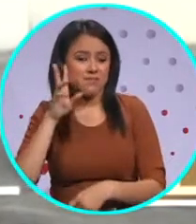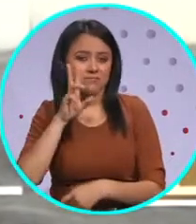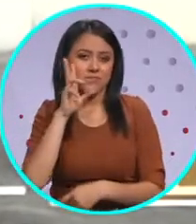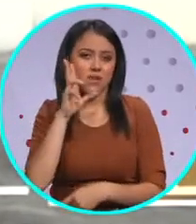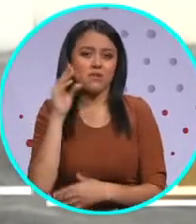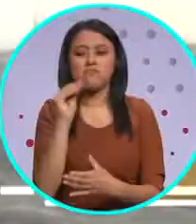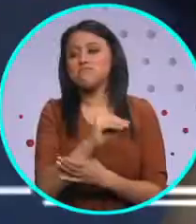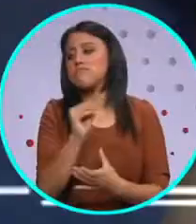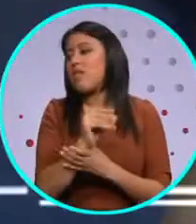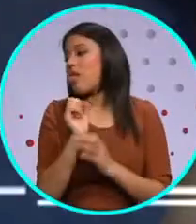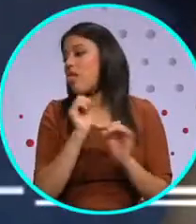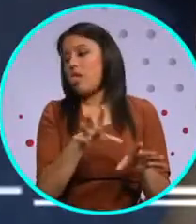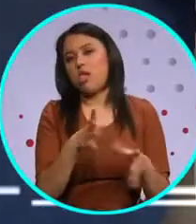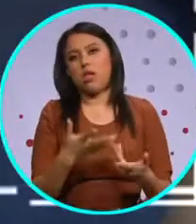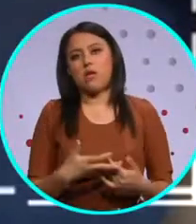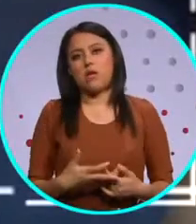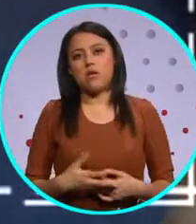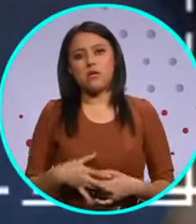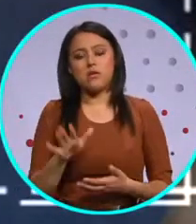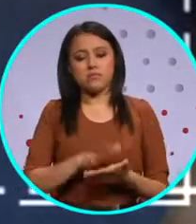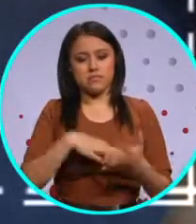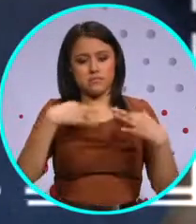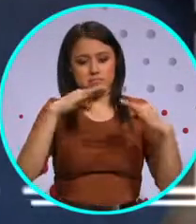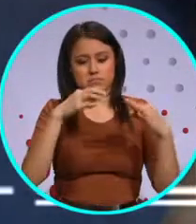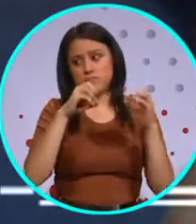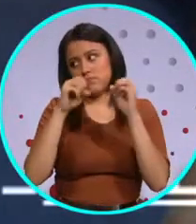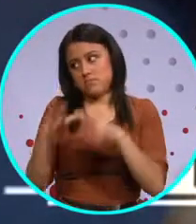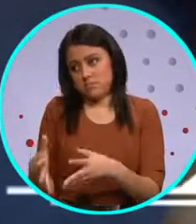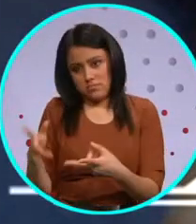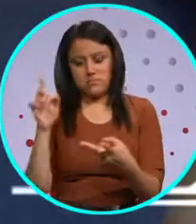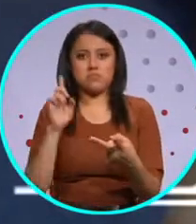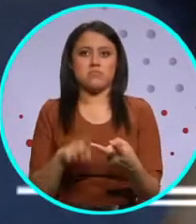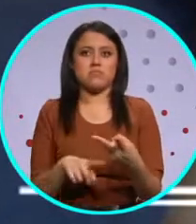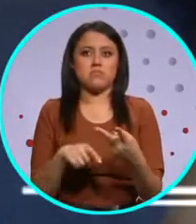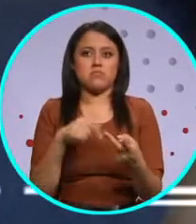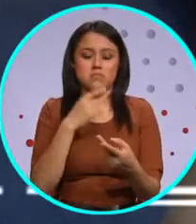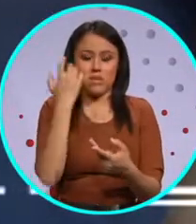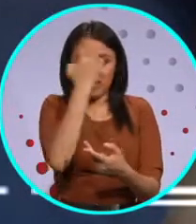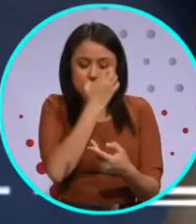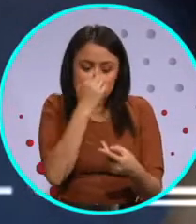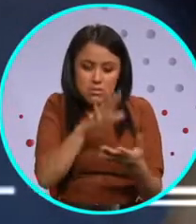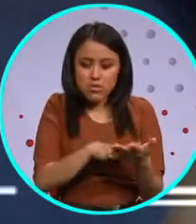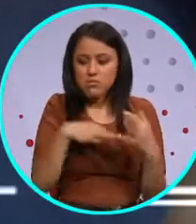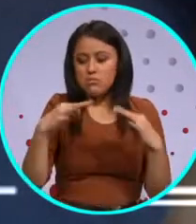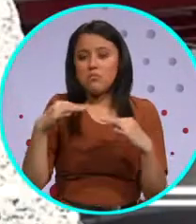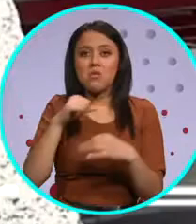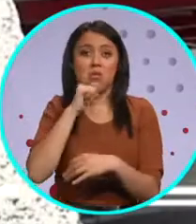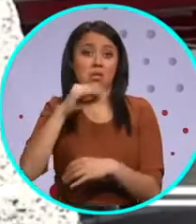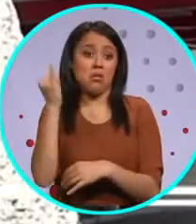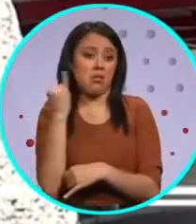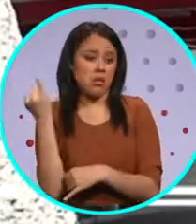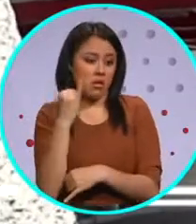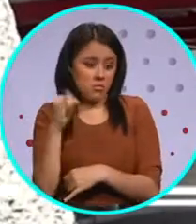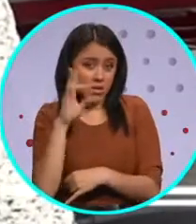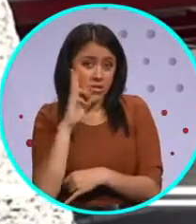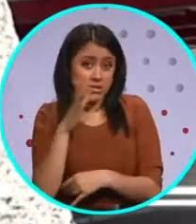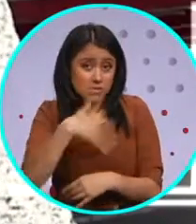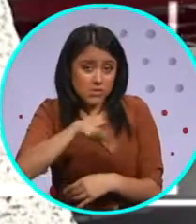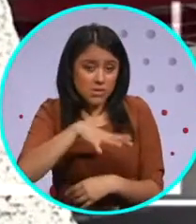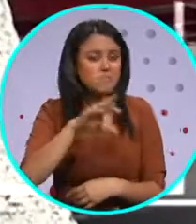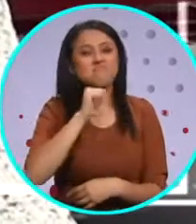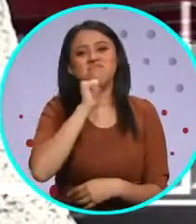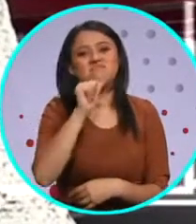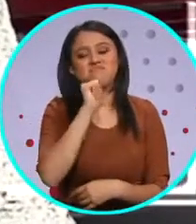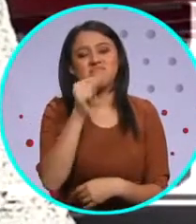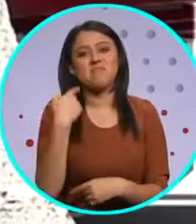una atención oportuna perdieron mis análisis perdieron todos mis estudios y no cuando se encontraron pero no sólo eso cuando llegan